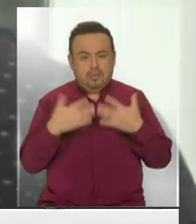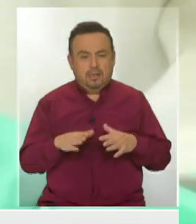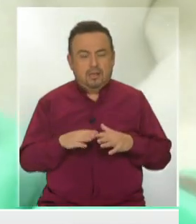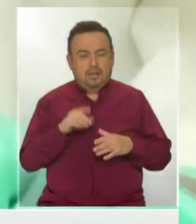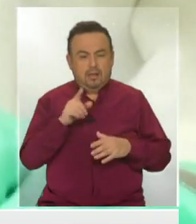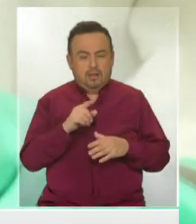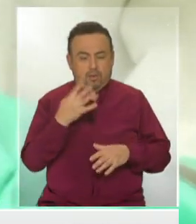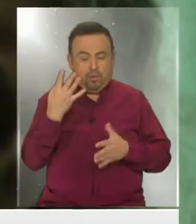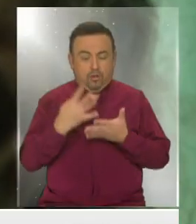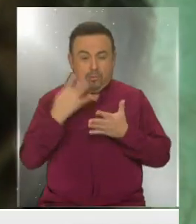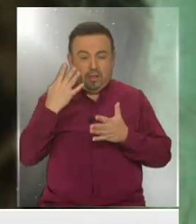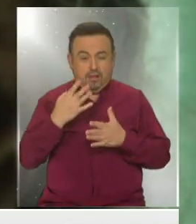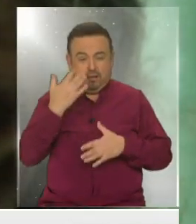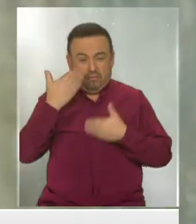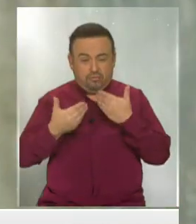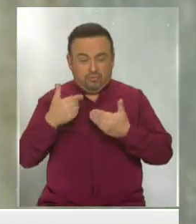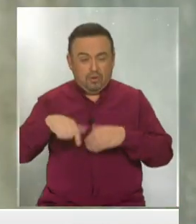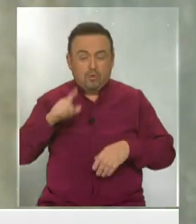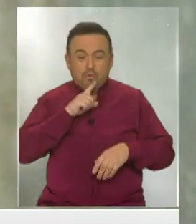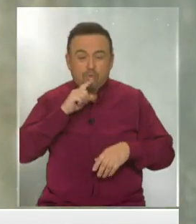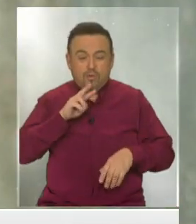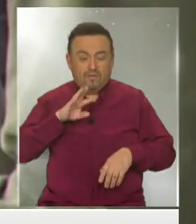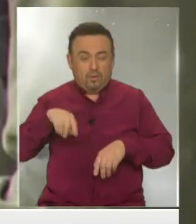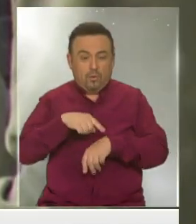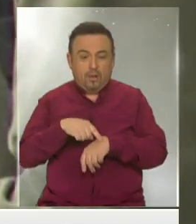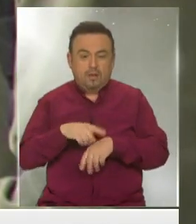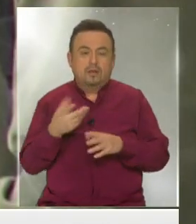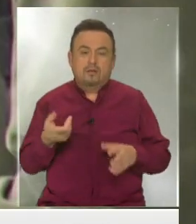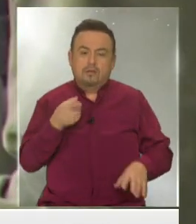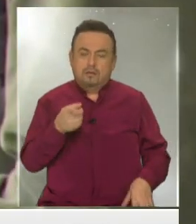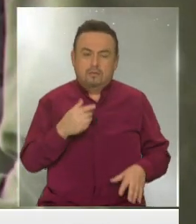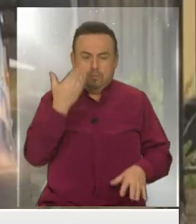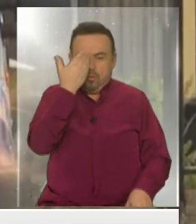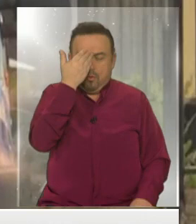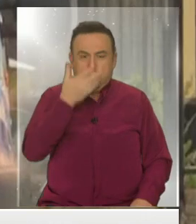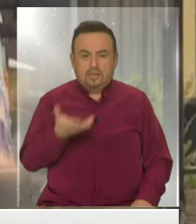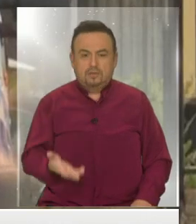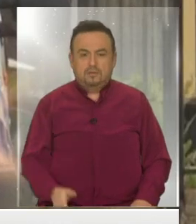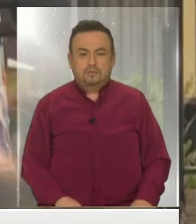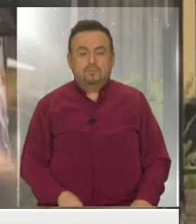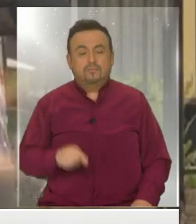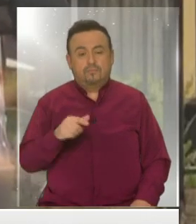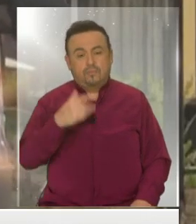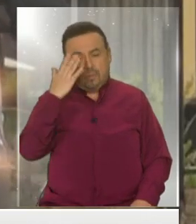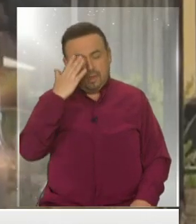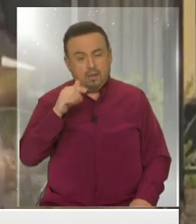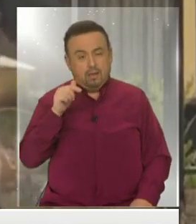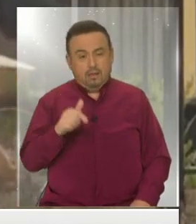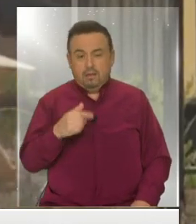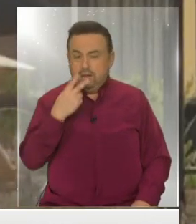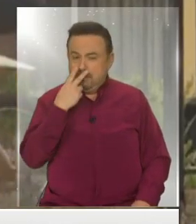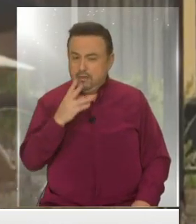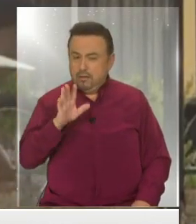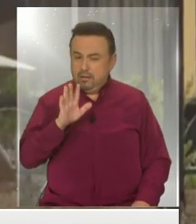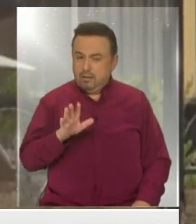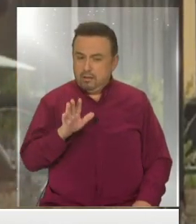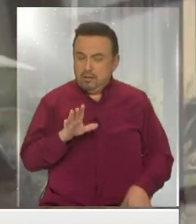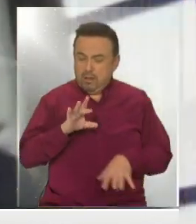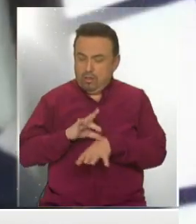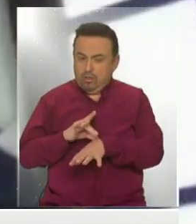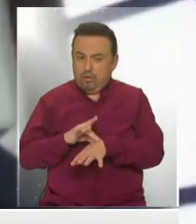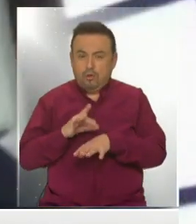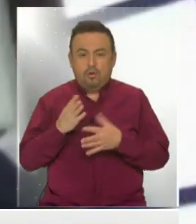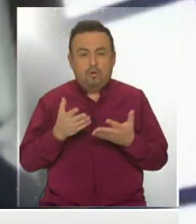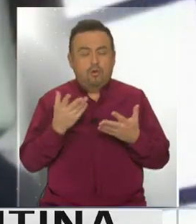la barrera de los 4.000 infectados en las últimas 24 horas causó preocupación yo creo que viéndolo desde el lado de la medicina